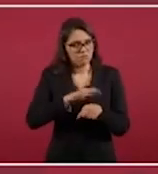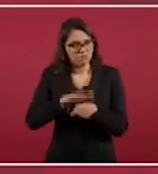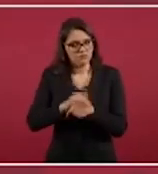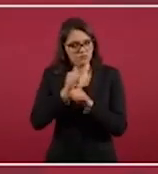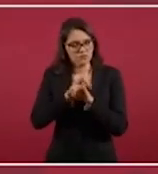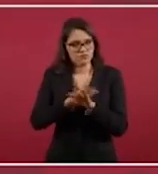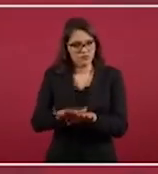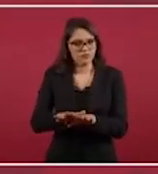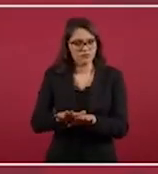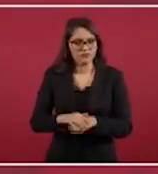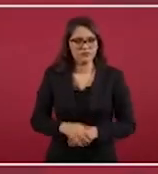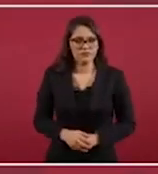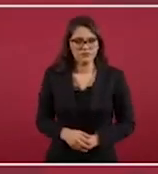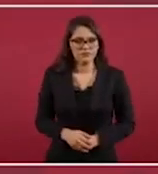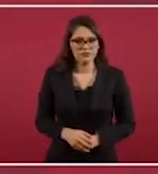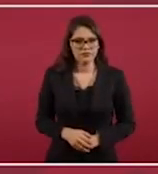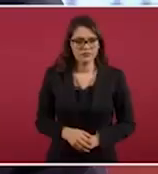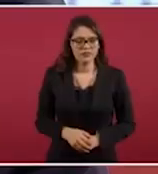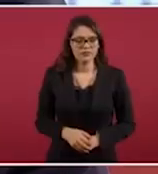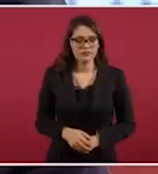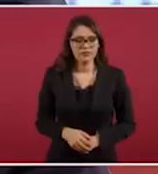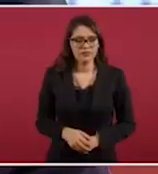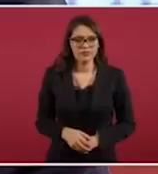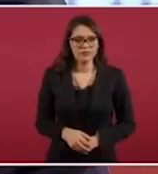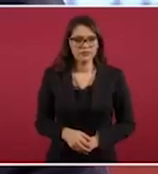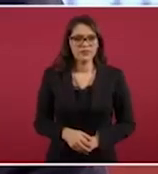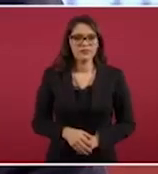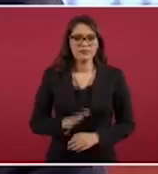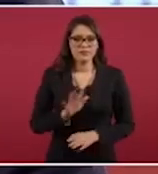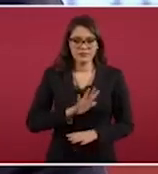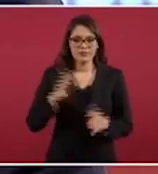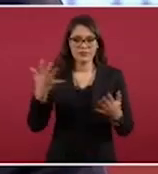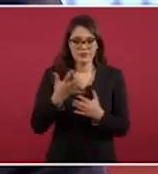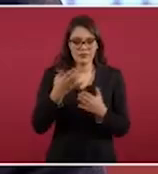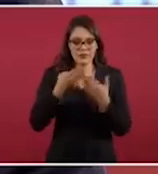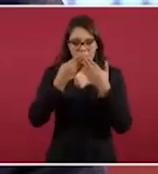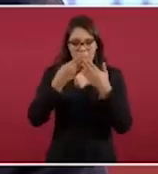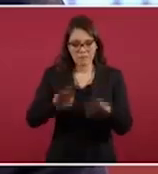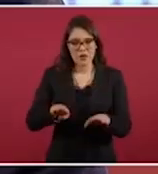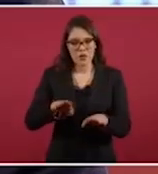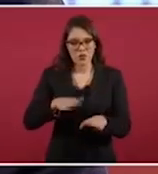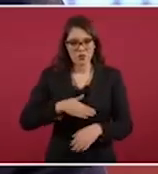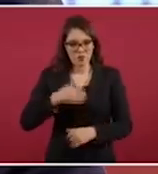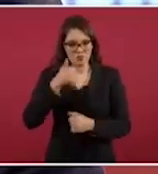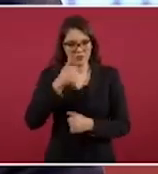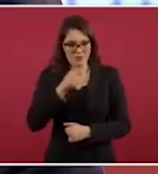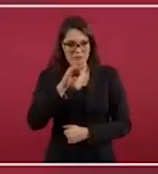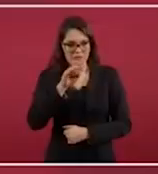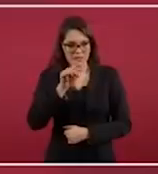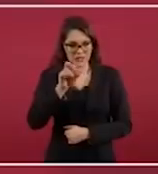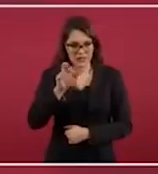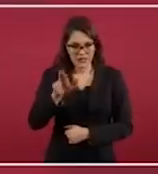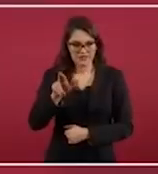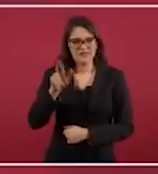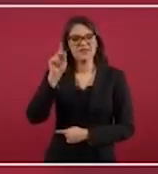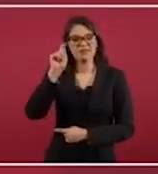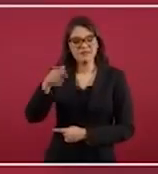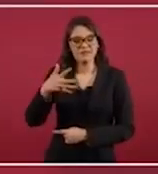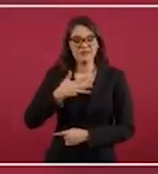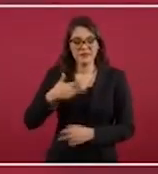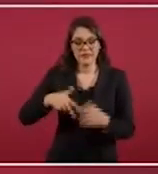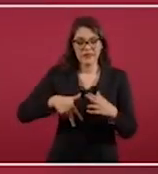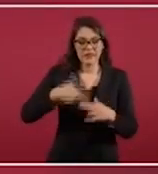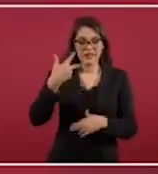ya estamos creando el Banco del Bienestar, que va a tener